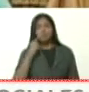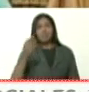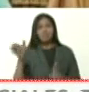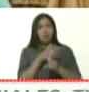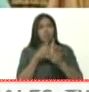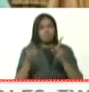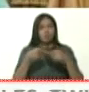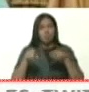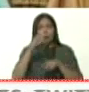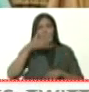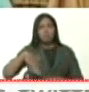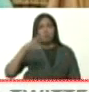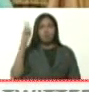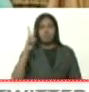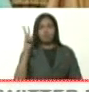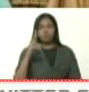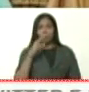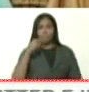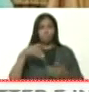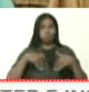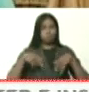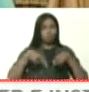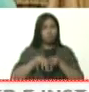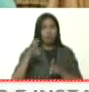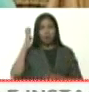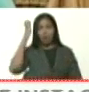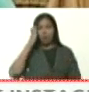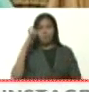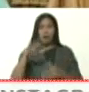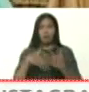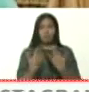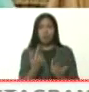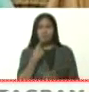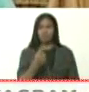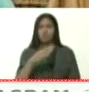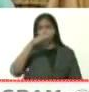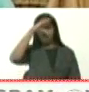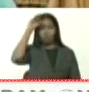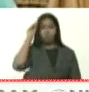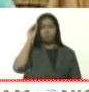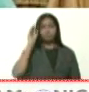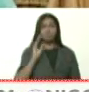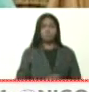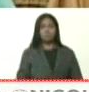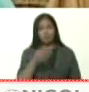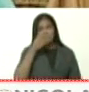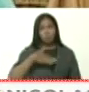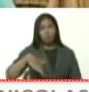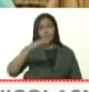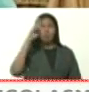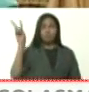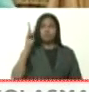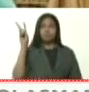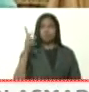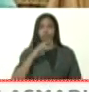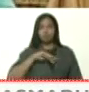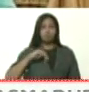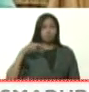al pueblo de Venezuela. Pero te lo digo, Donald Trump, el pueblo de Venezuela está de